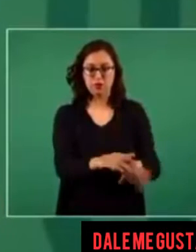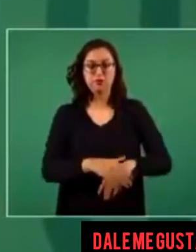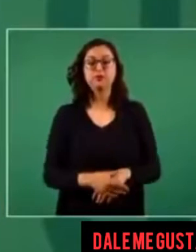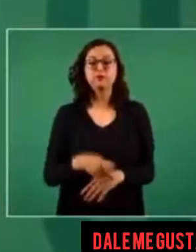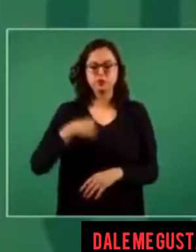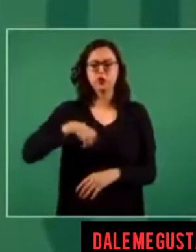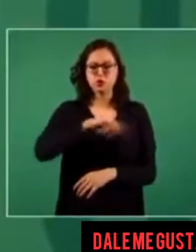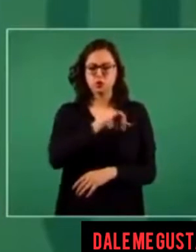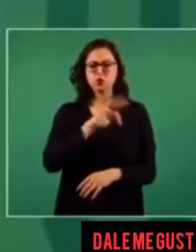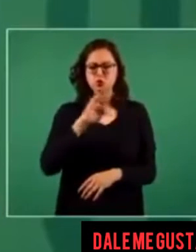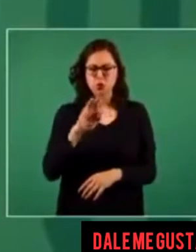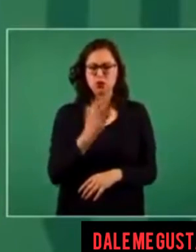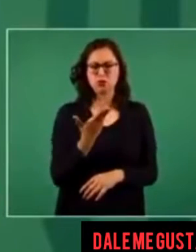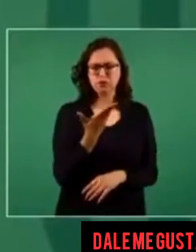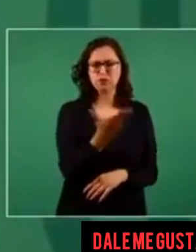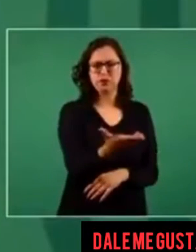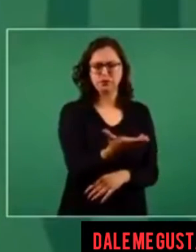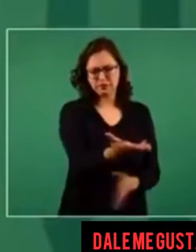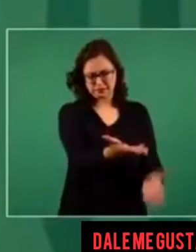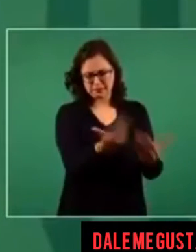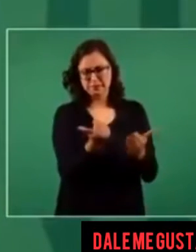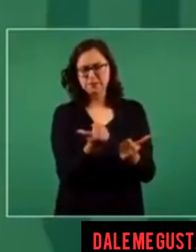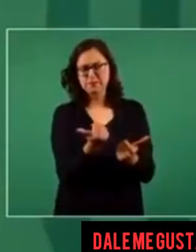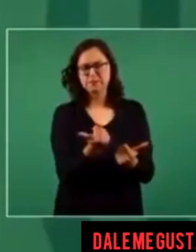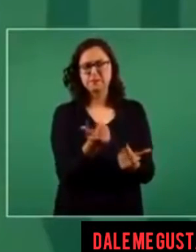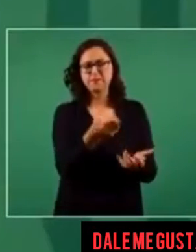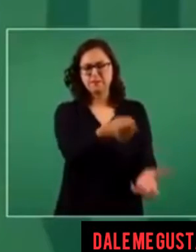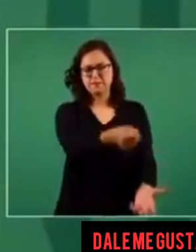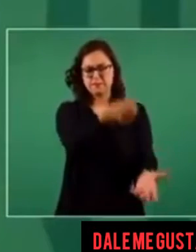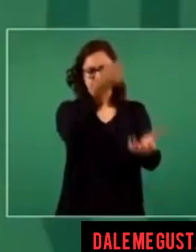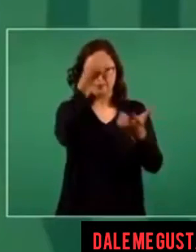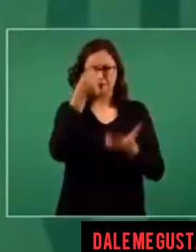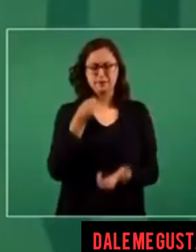utilizar ese recurso para que